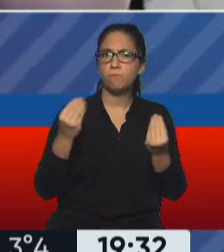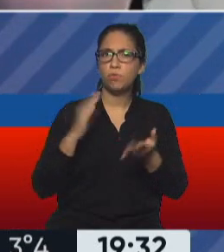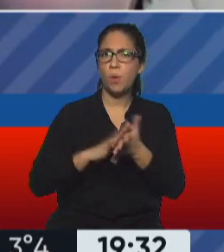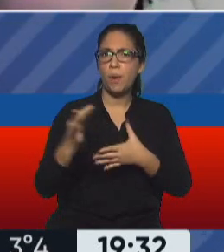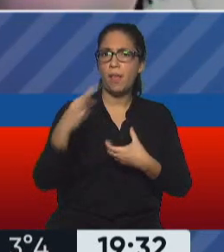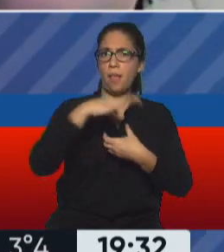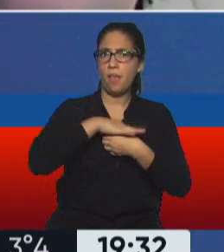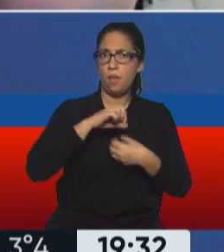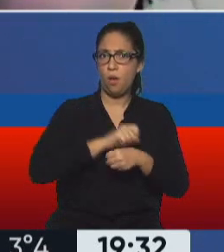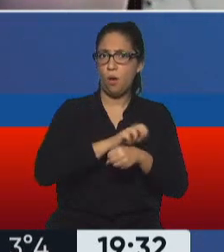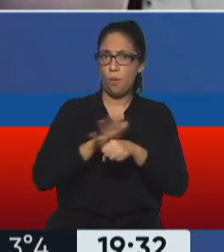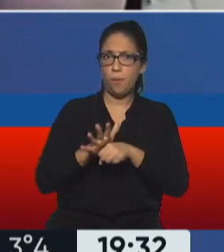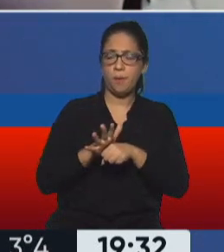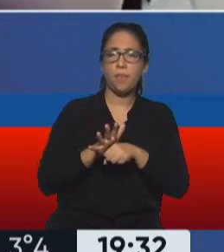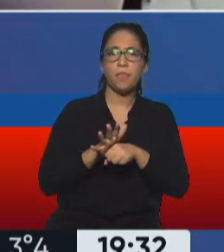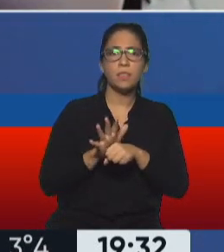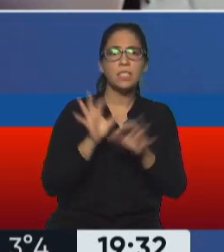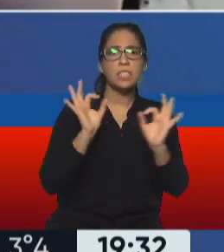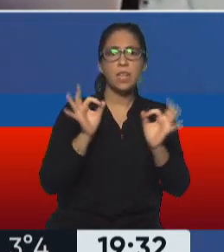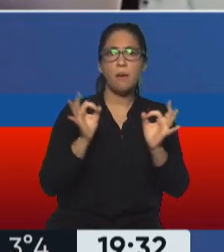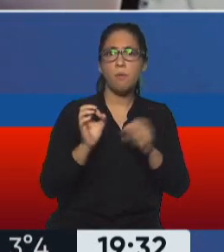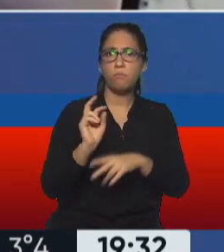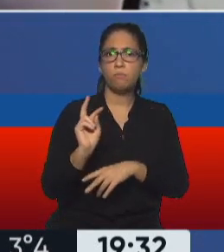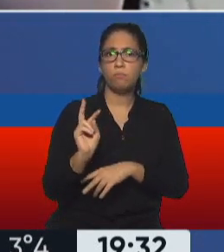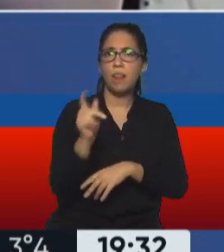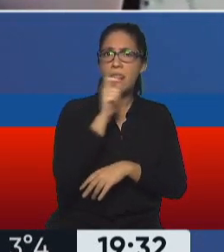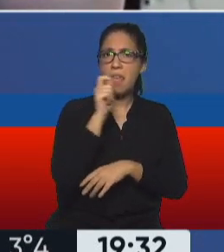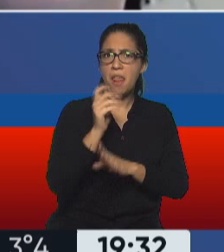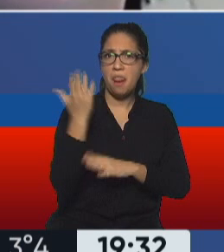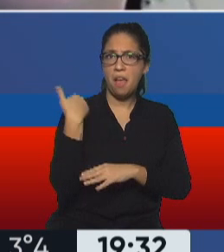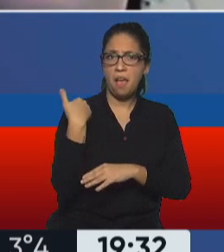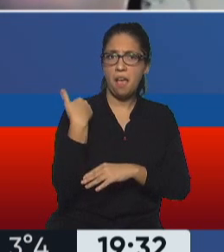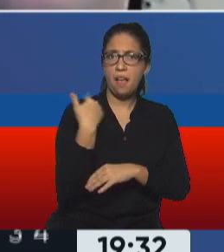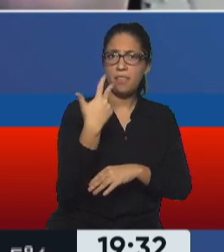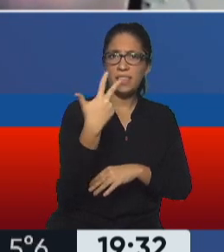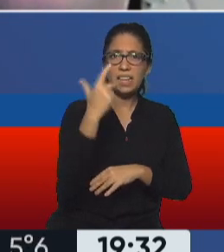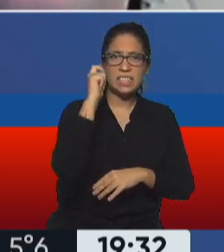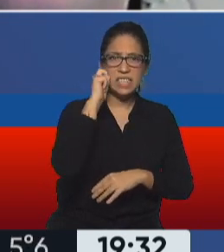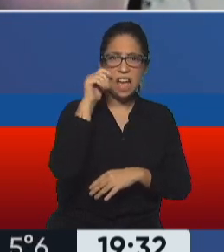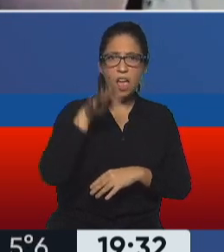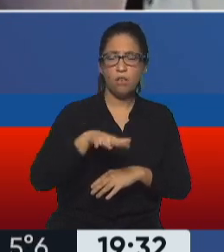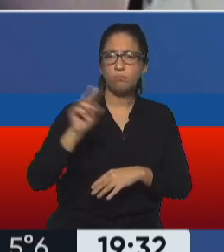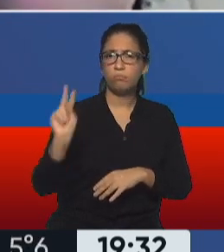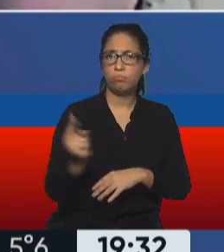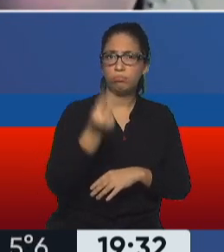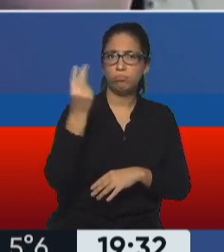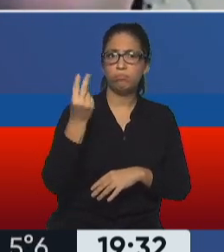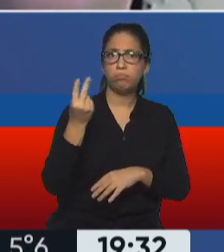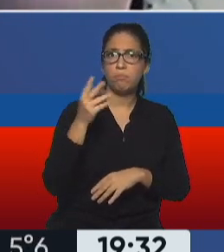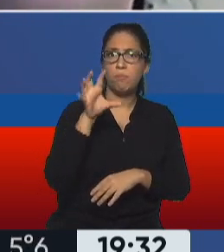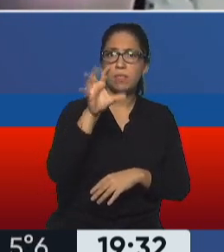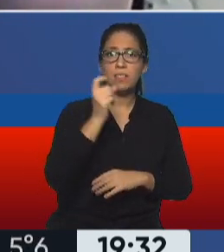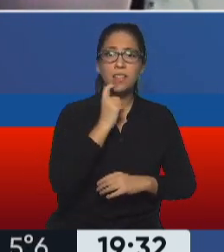al coronavirus? Sabemos de la muerte en las últimas horas de una nena de 3 años que falleció en San